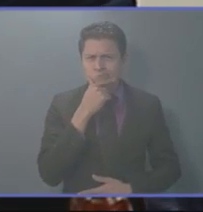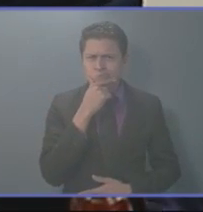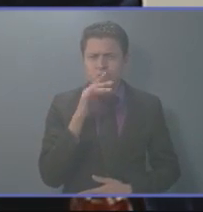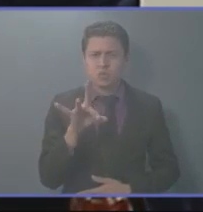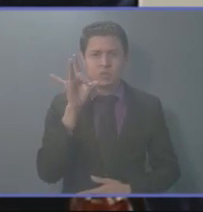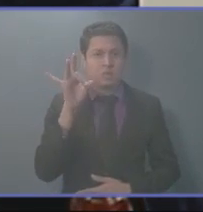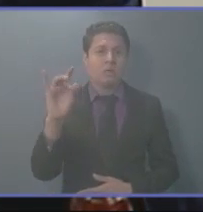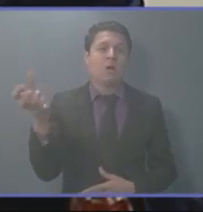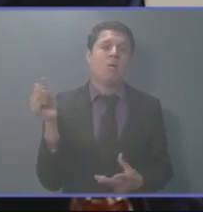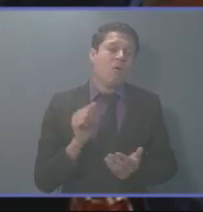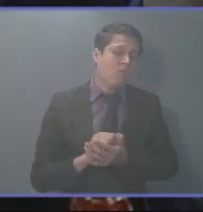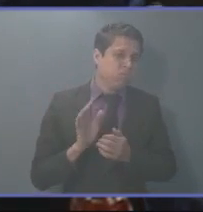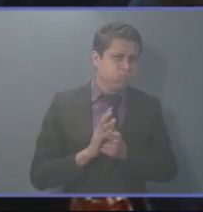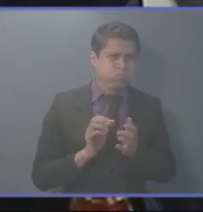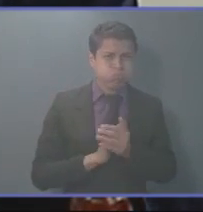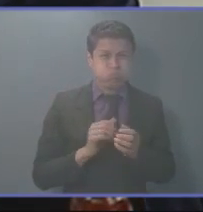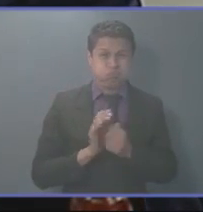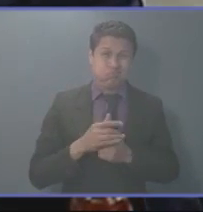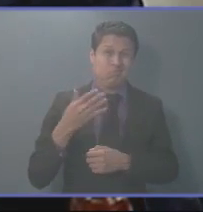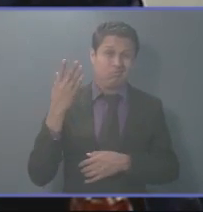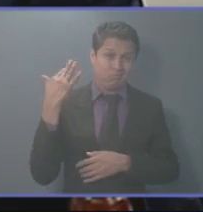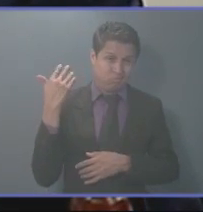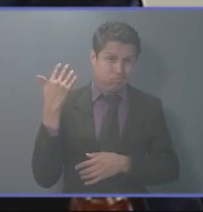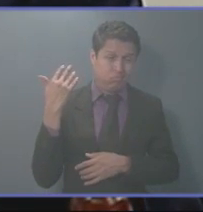con un montón de obstáculos y un montón de retos.